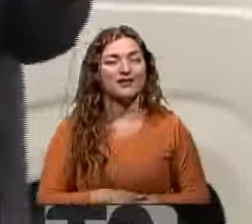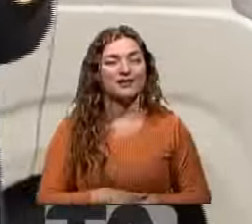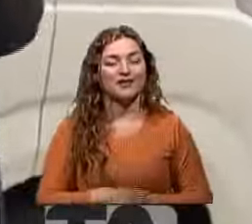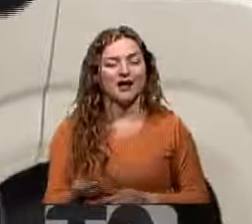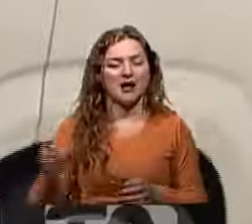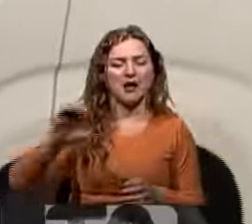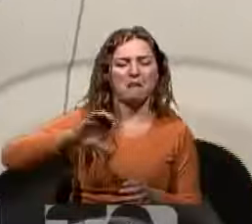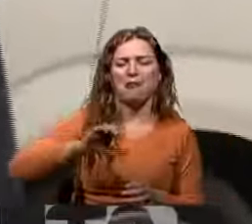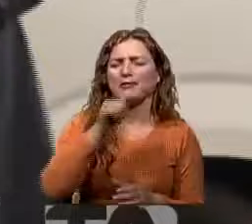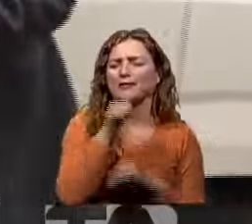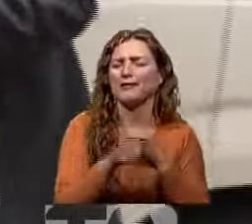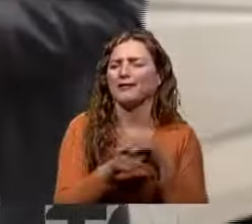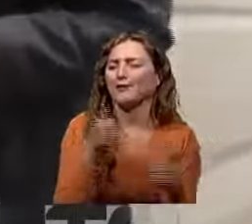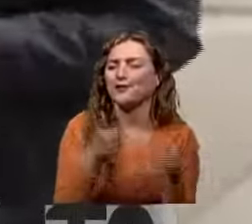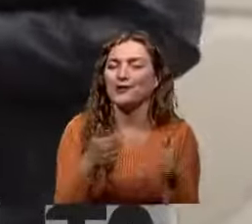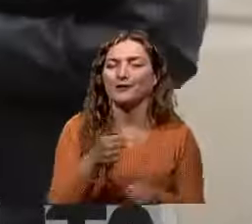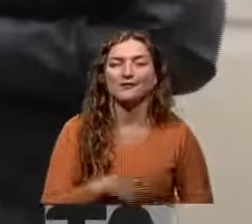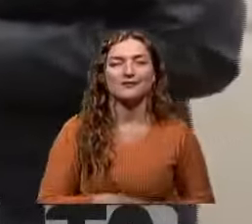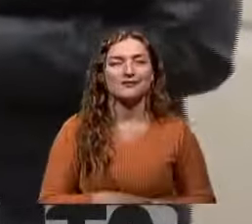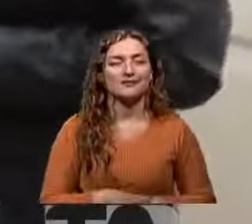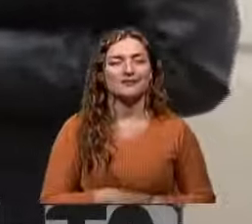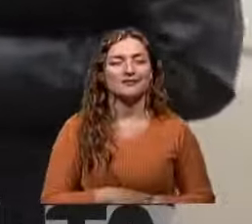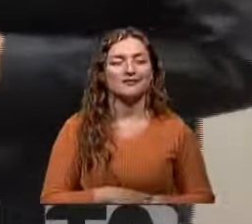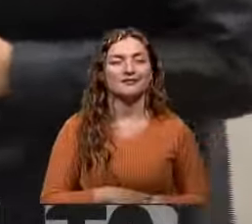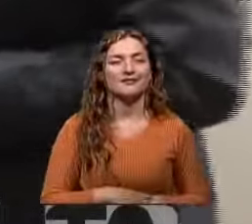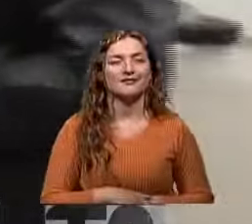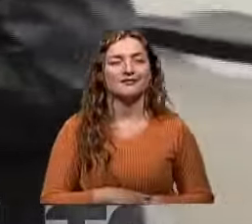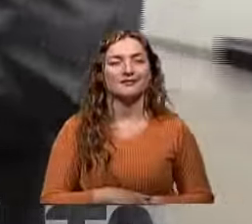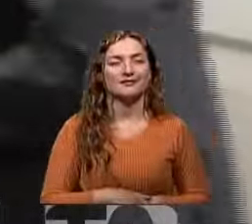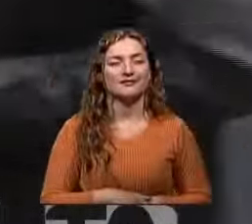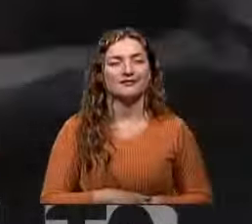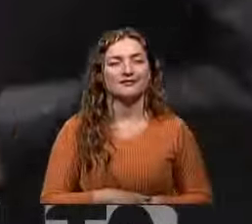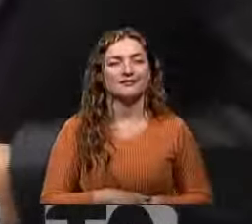pone usted? ¿Cuál es el truco secreto? Le voy a enseñar, sí.